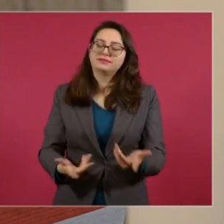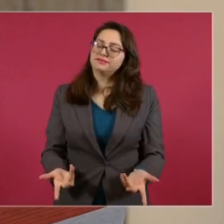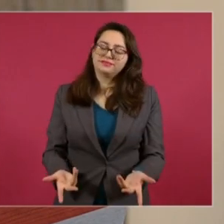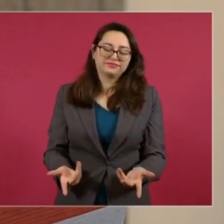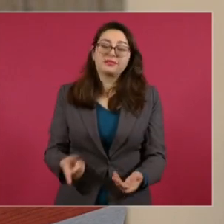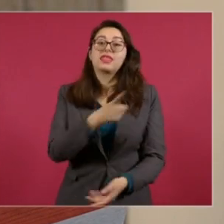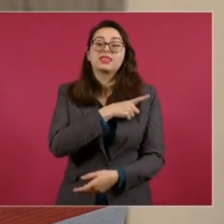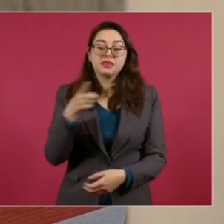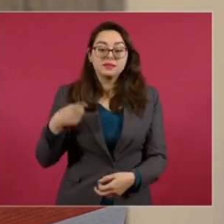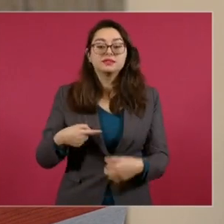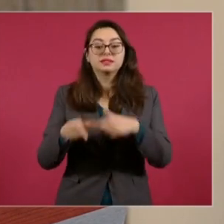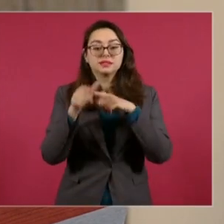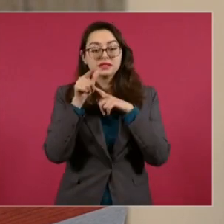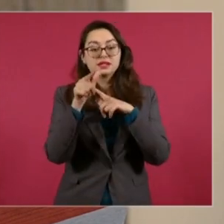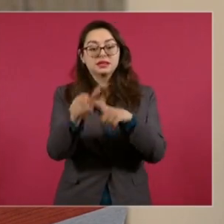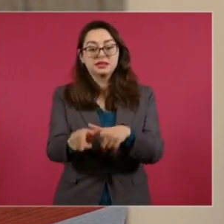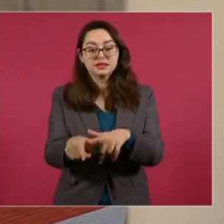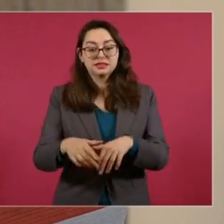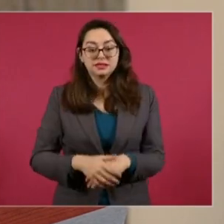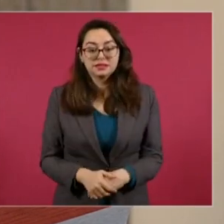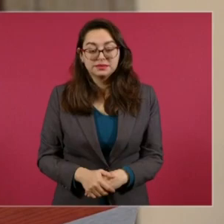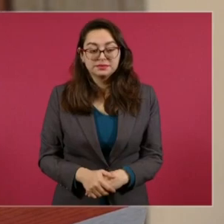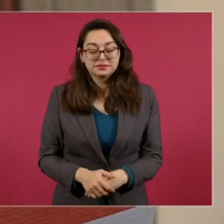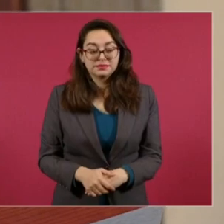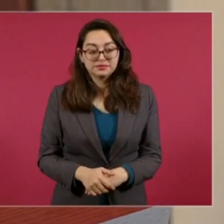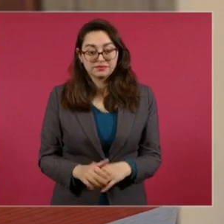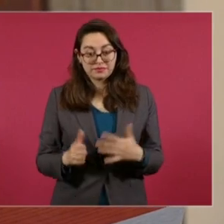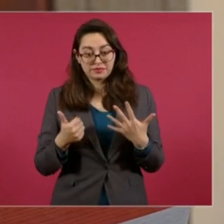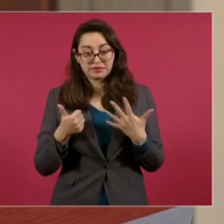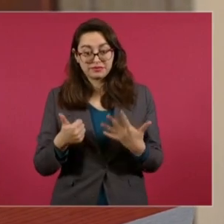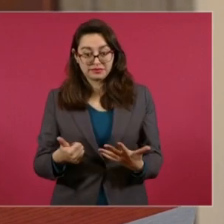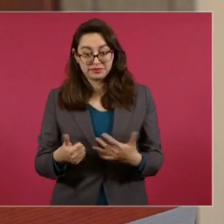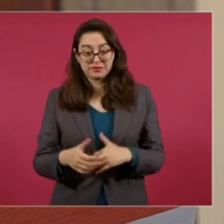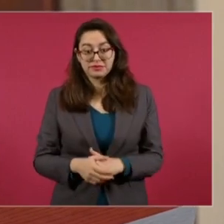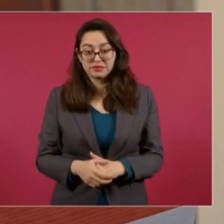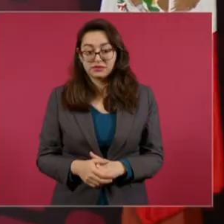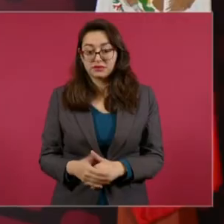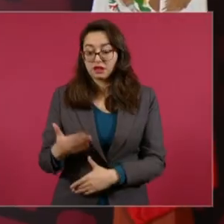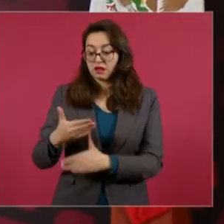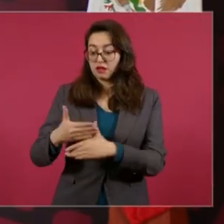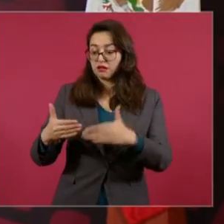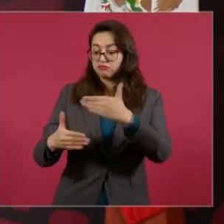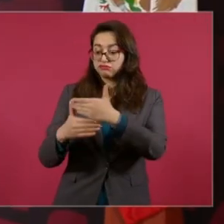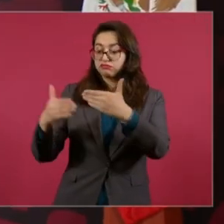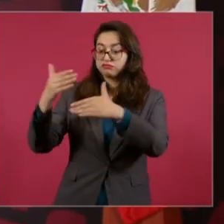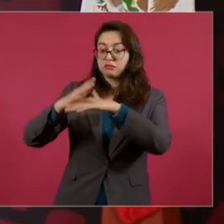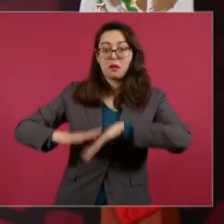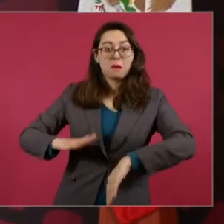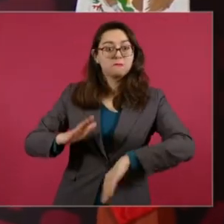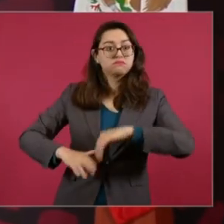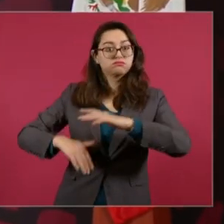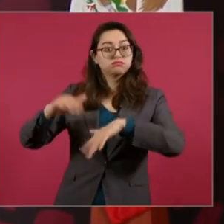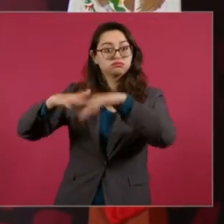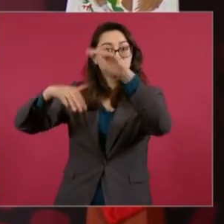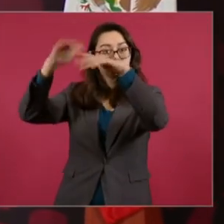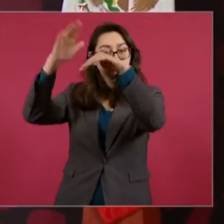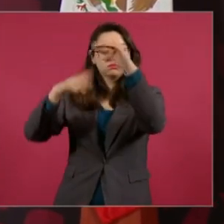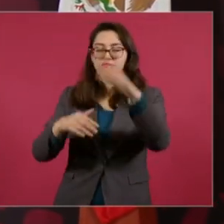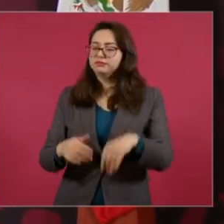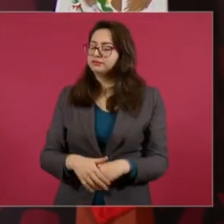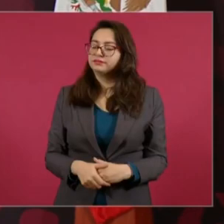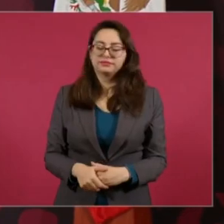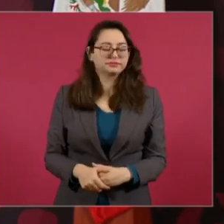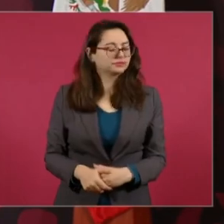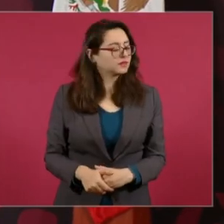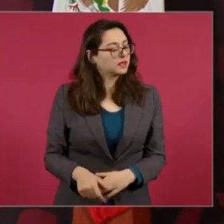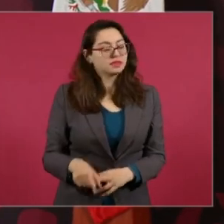Seis, no optar por construir muros. También el único presidente en